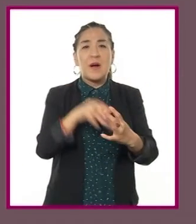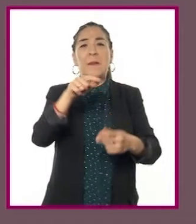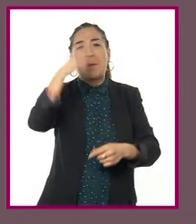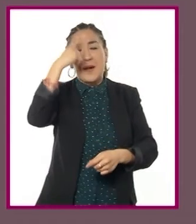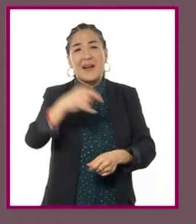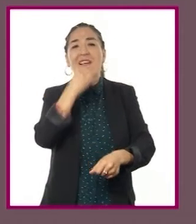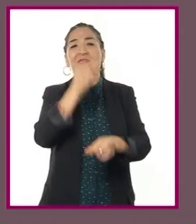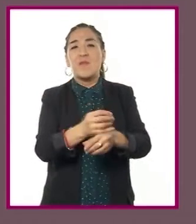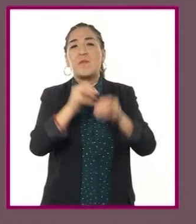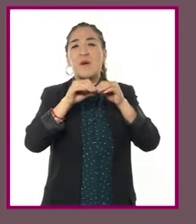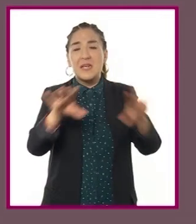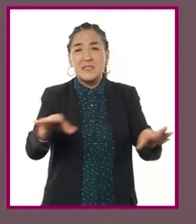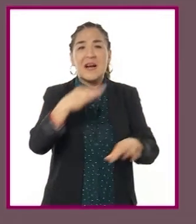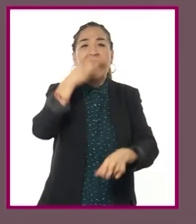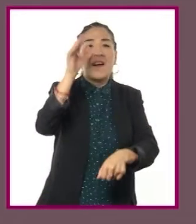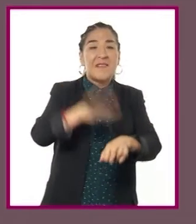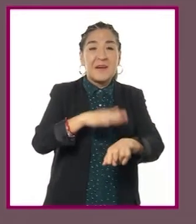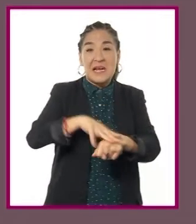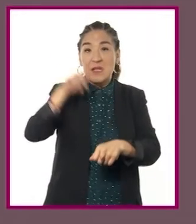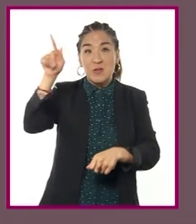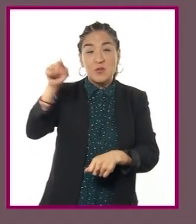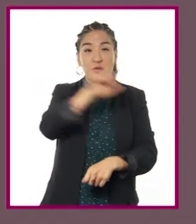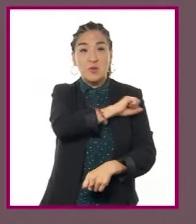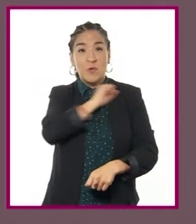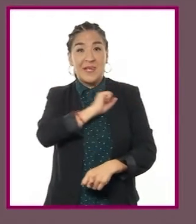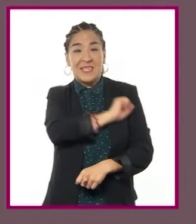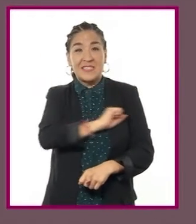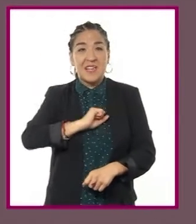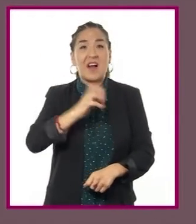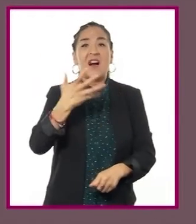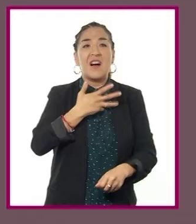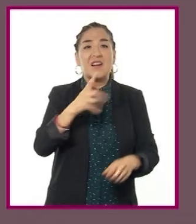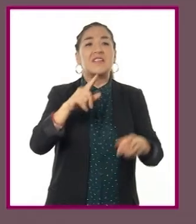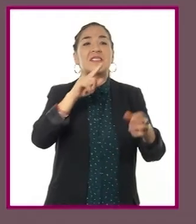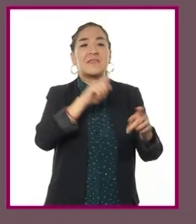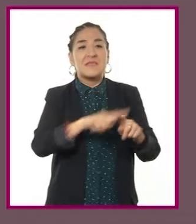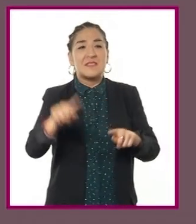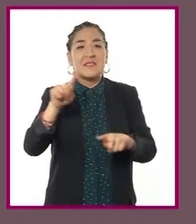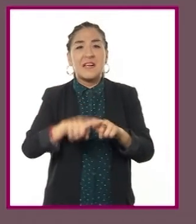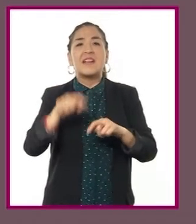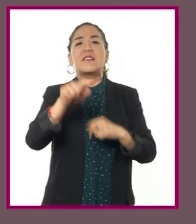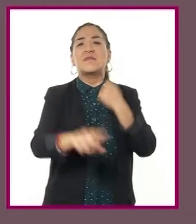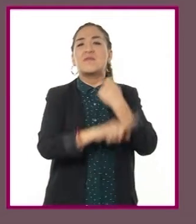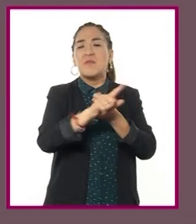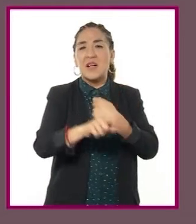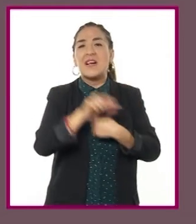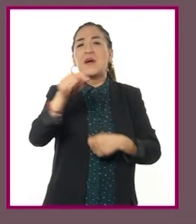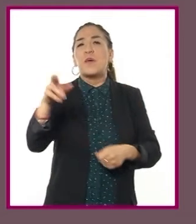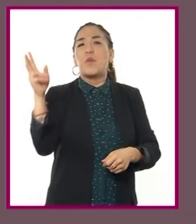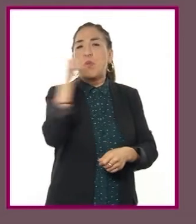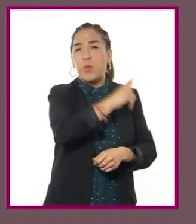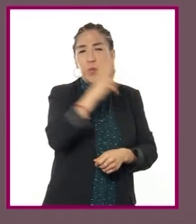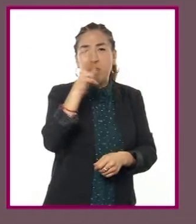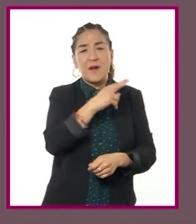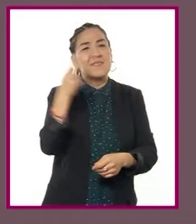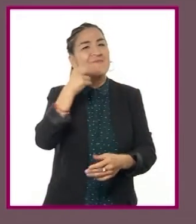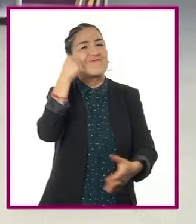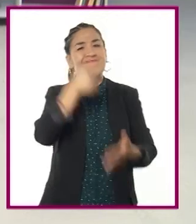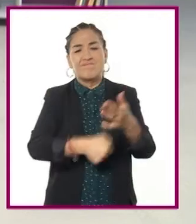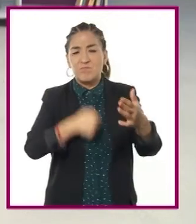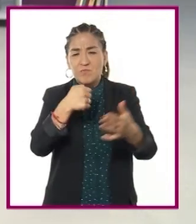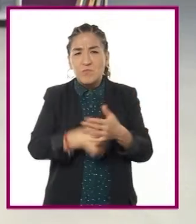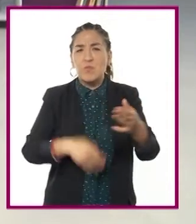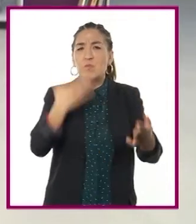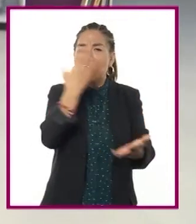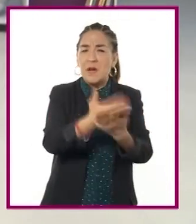información, pero en Suecia se detectaron niveles altos de radiación transportada por el aire y exigieron una explicación.